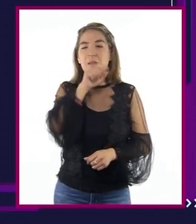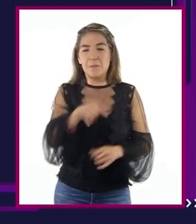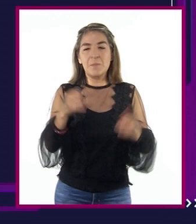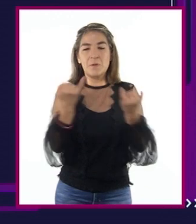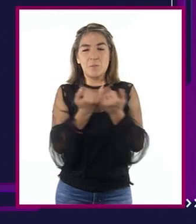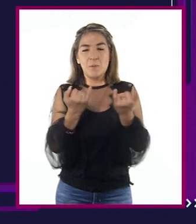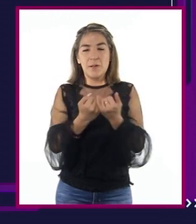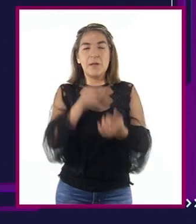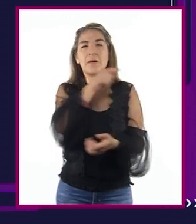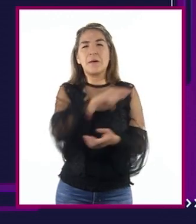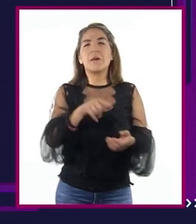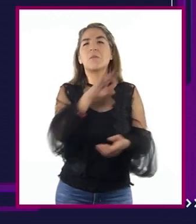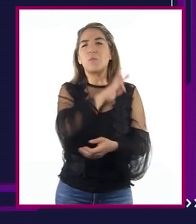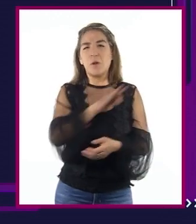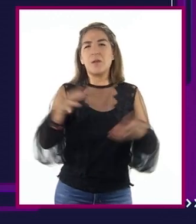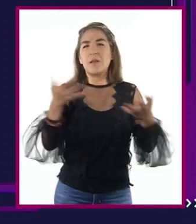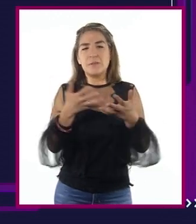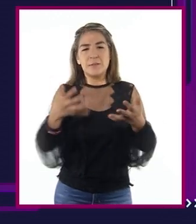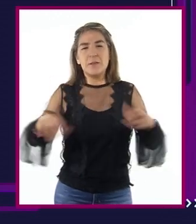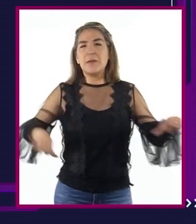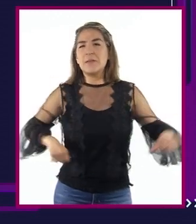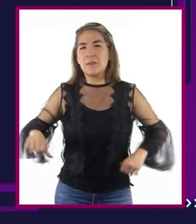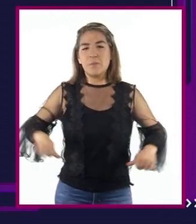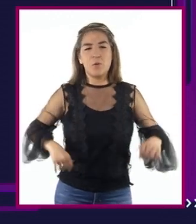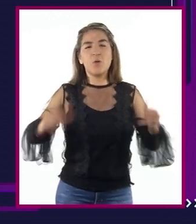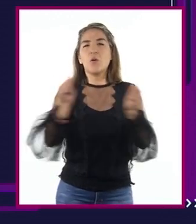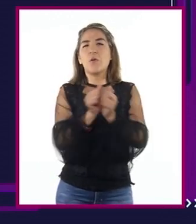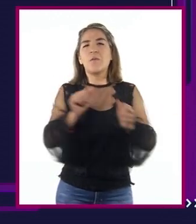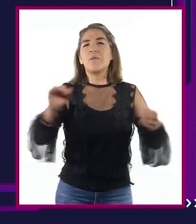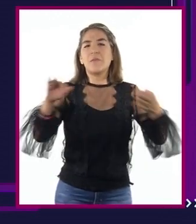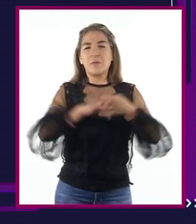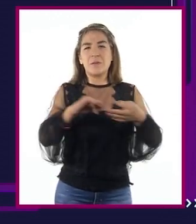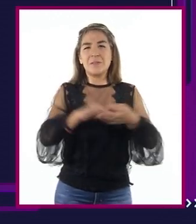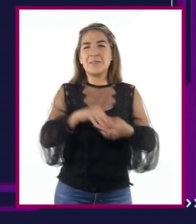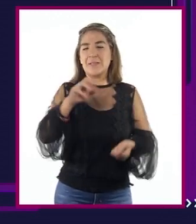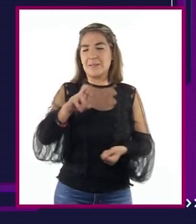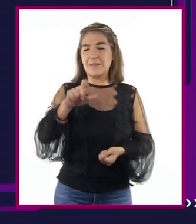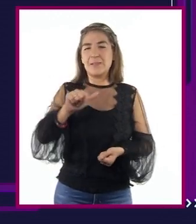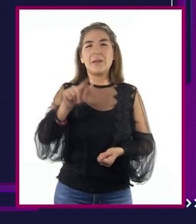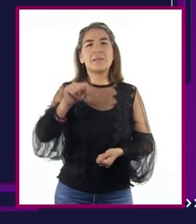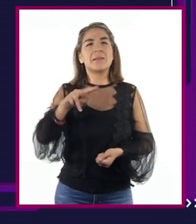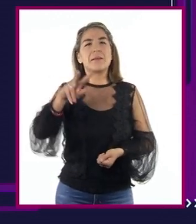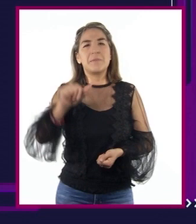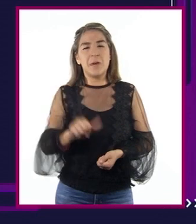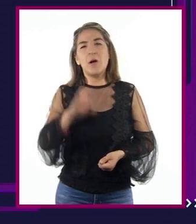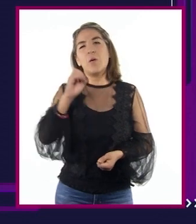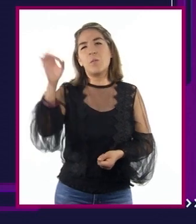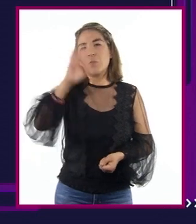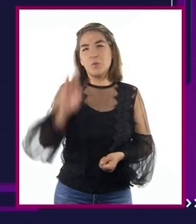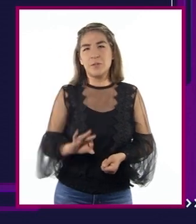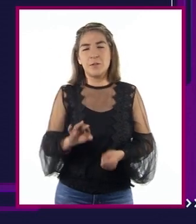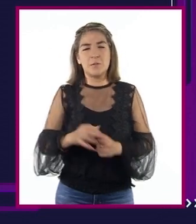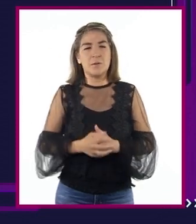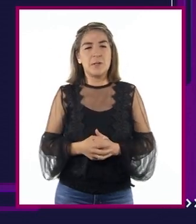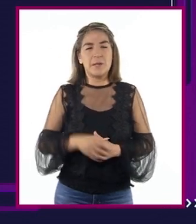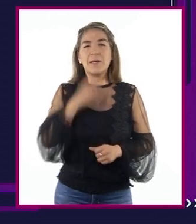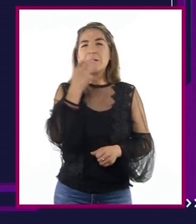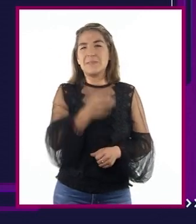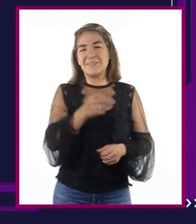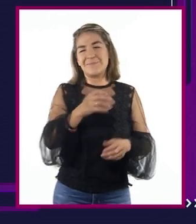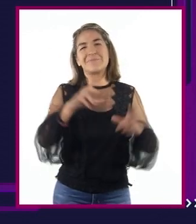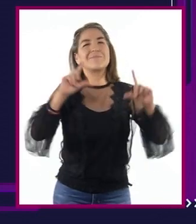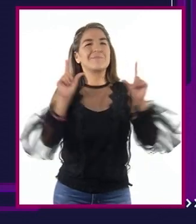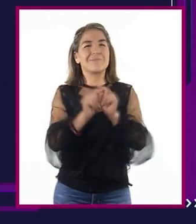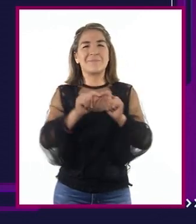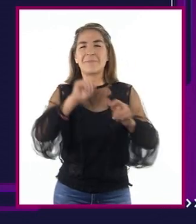también se puede trabajar con la frecuencia relativa o con la frecuencia porcentual. Dicho de otra